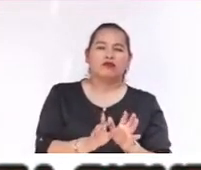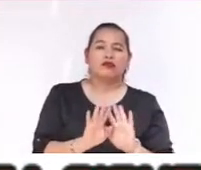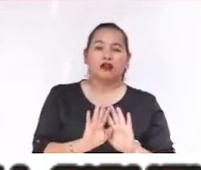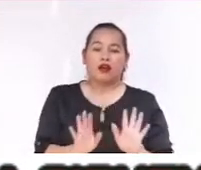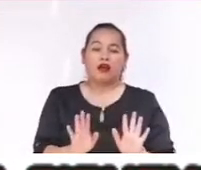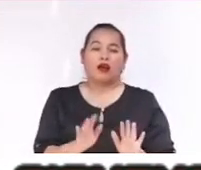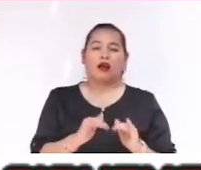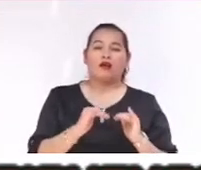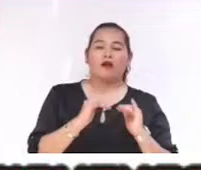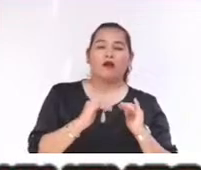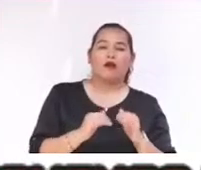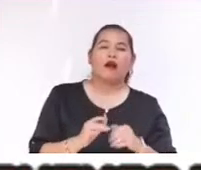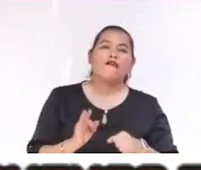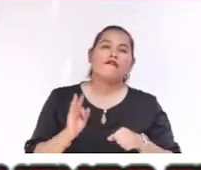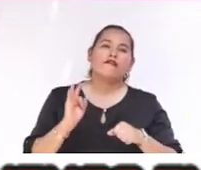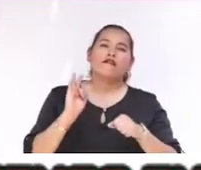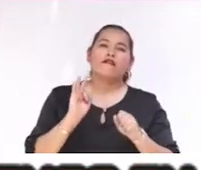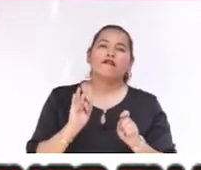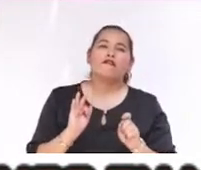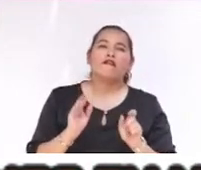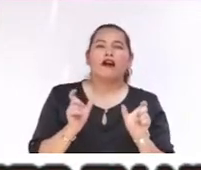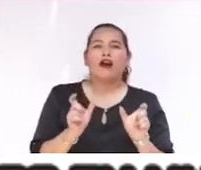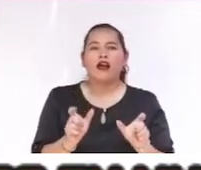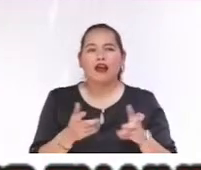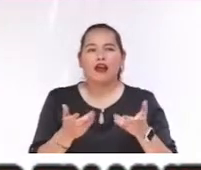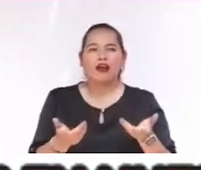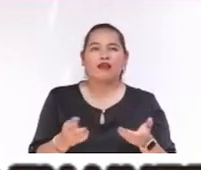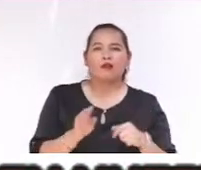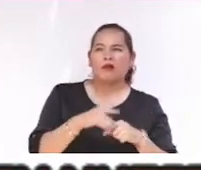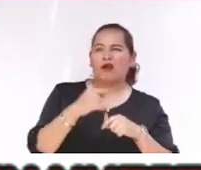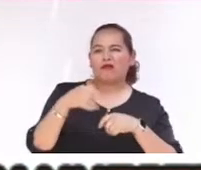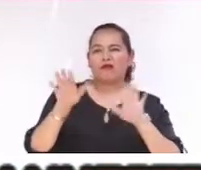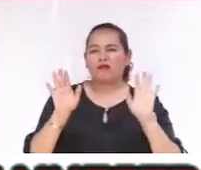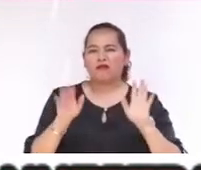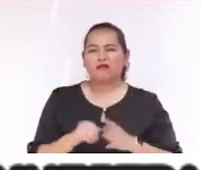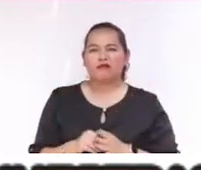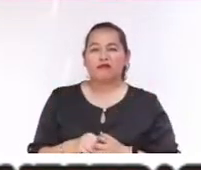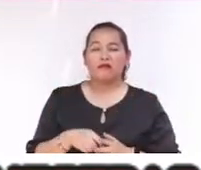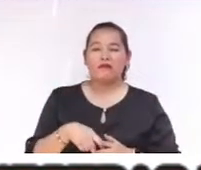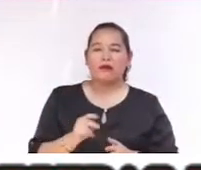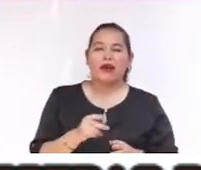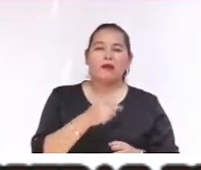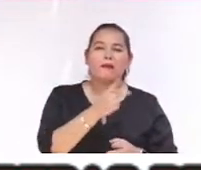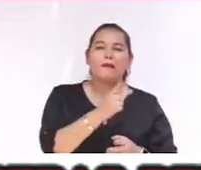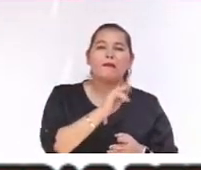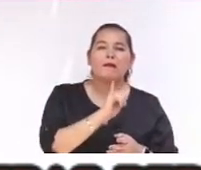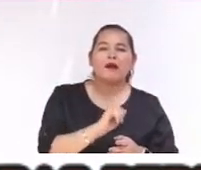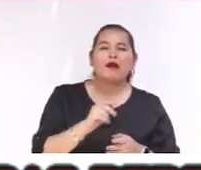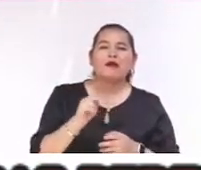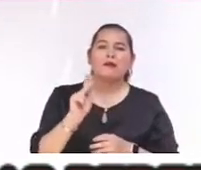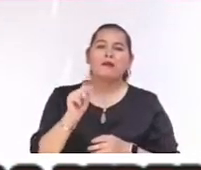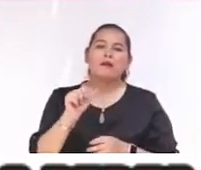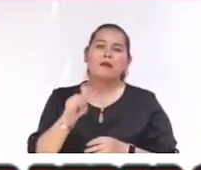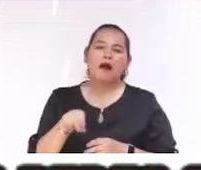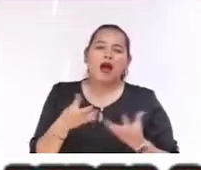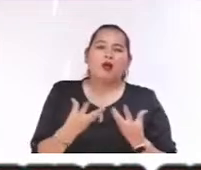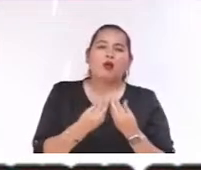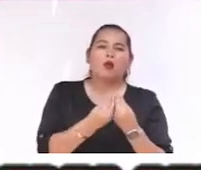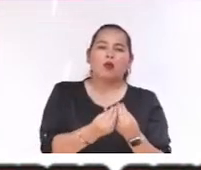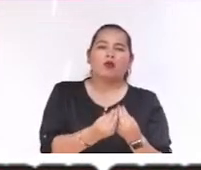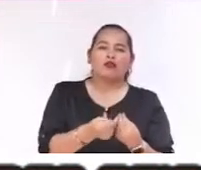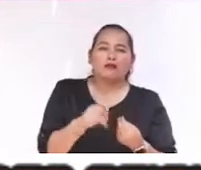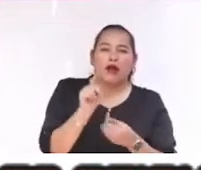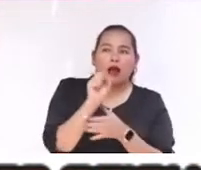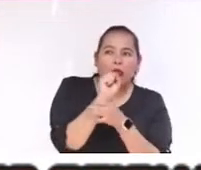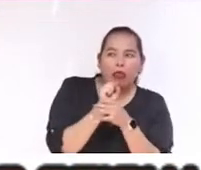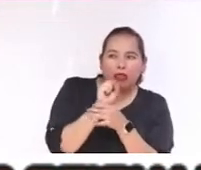llaman Frente por no sé qué cosa, pero son PRI y PAN juntos. Lo que pasa es que les da vergüenza decir que